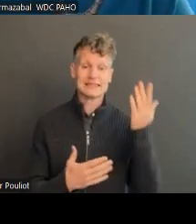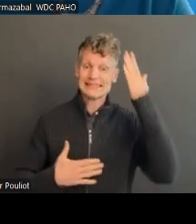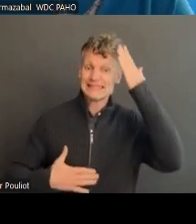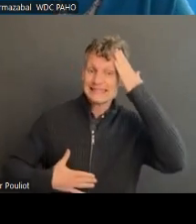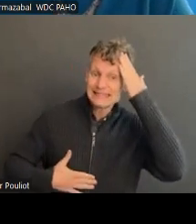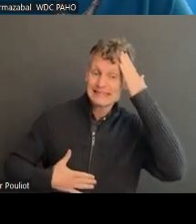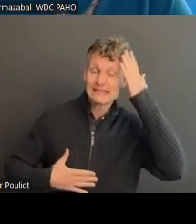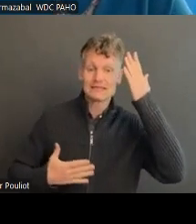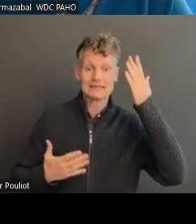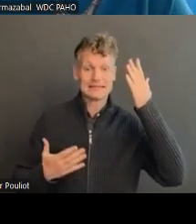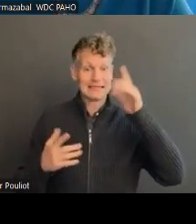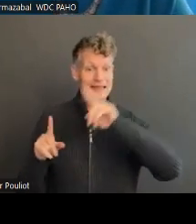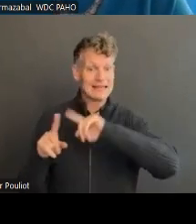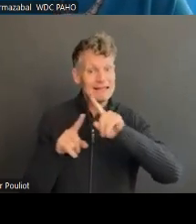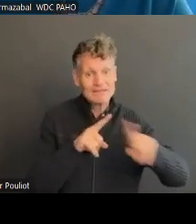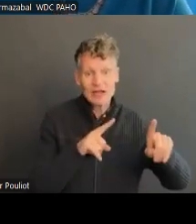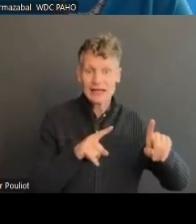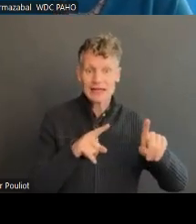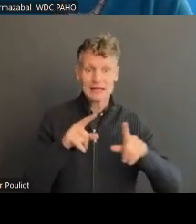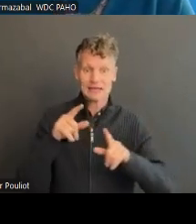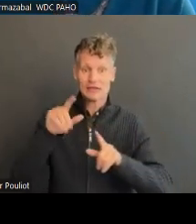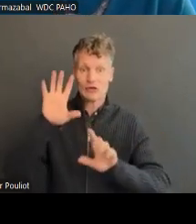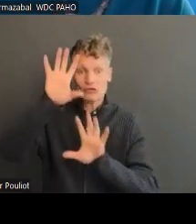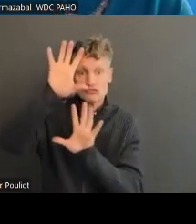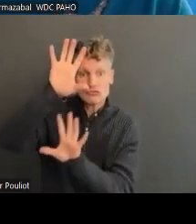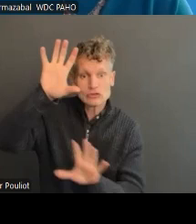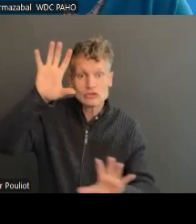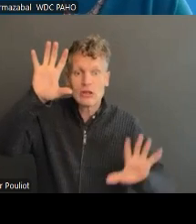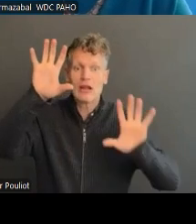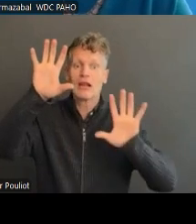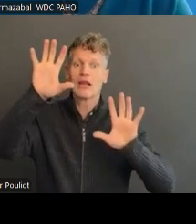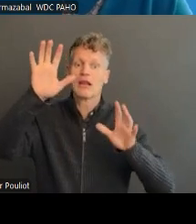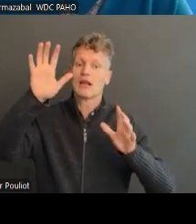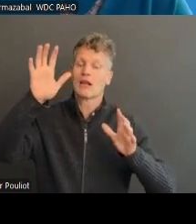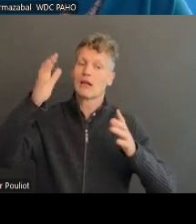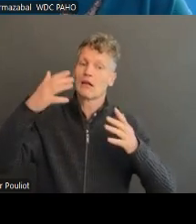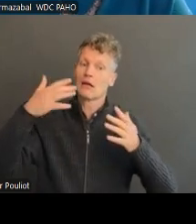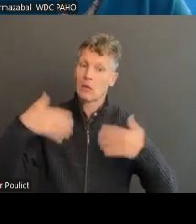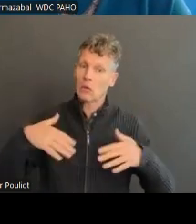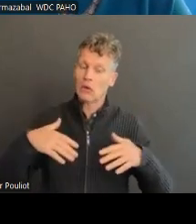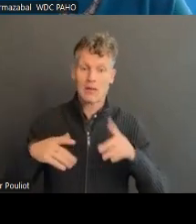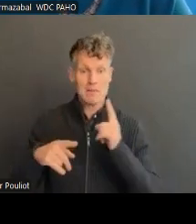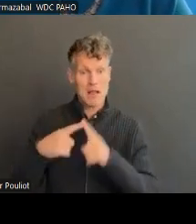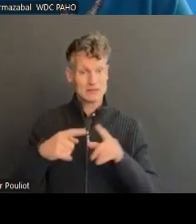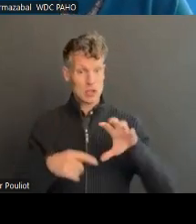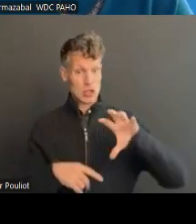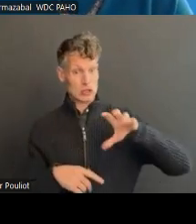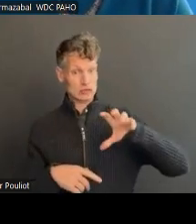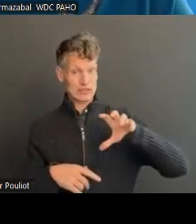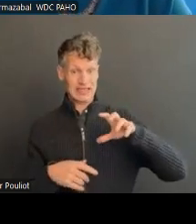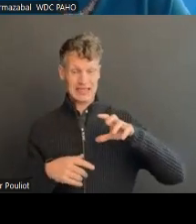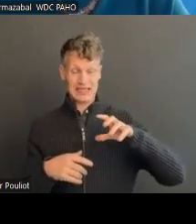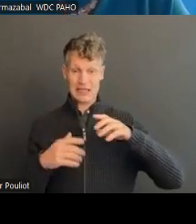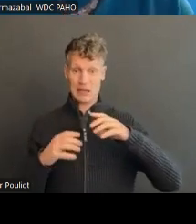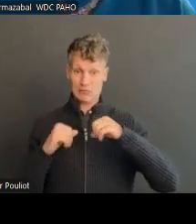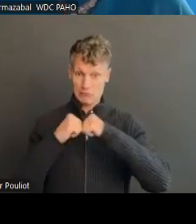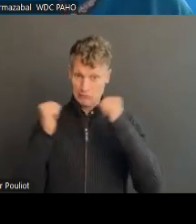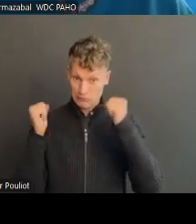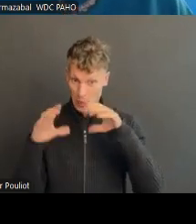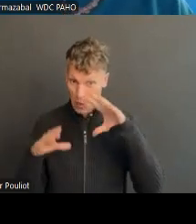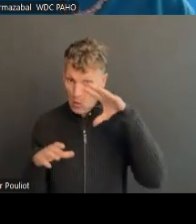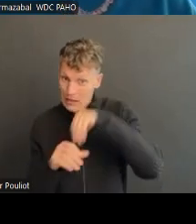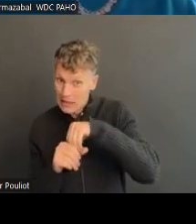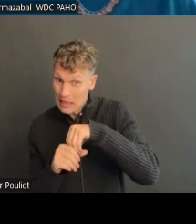cómo el interior de los países se concentra en algunos territorios o en algunas condiciones específicas, ¿cierto?, que